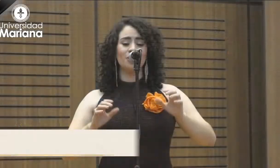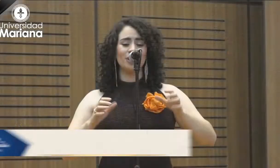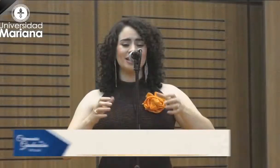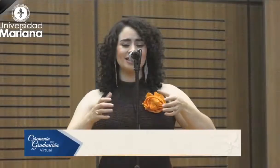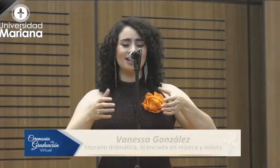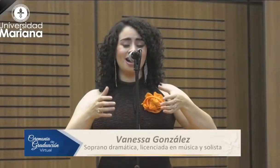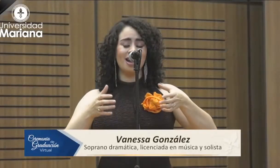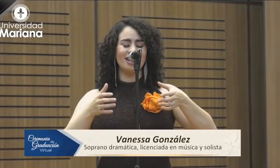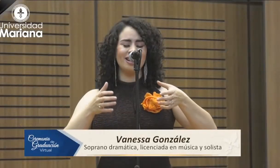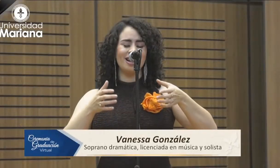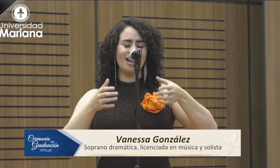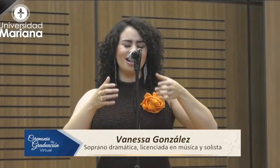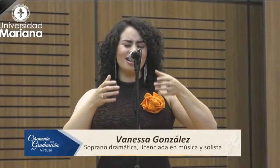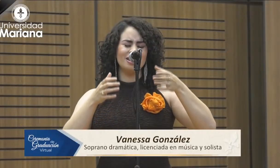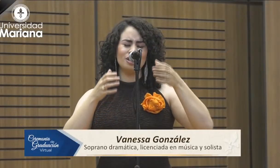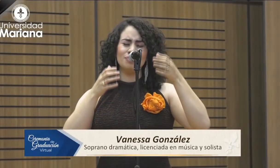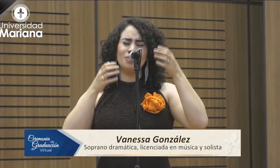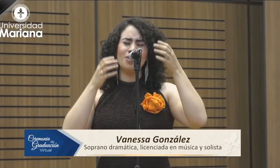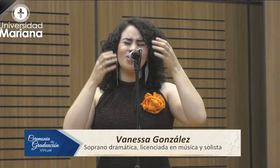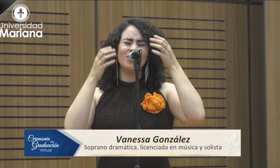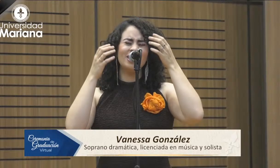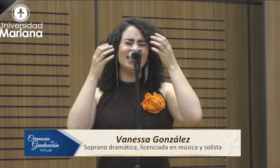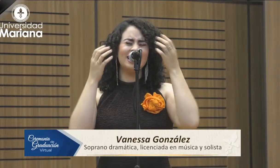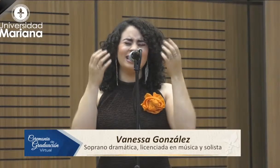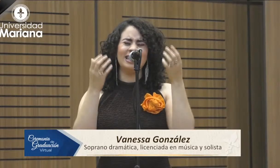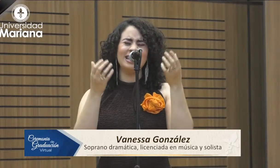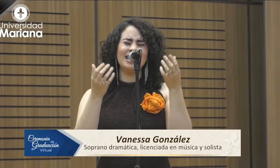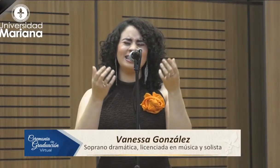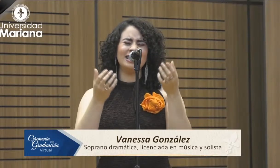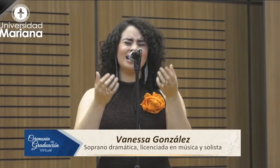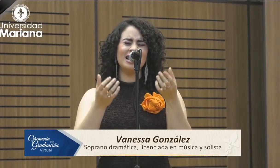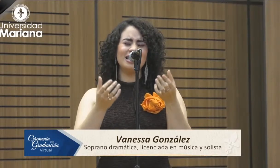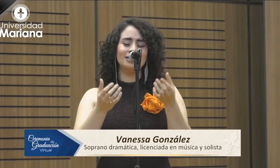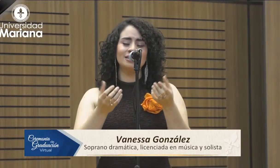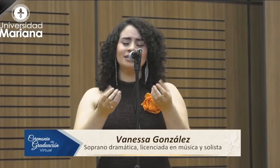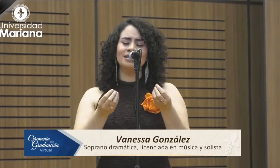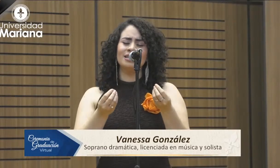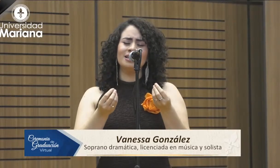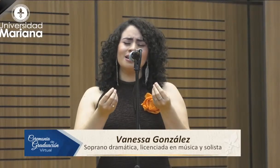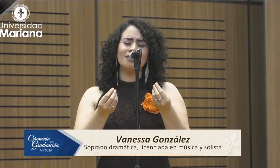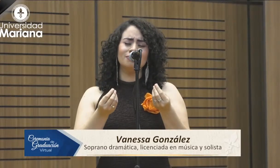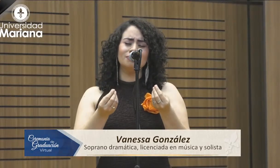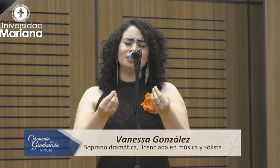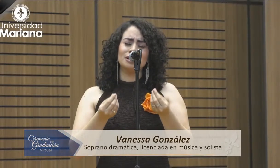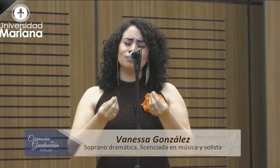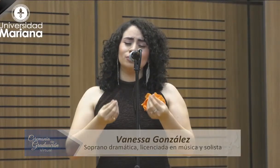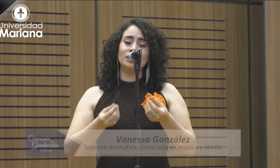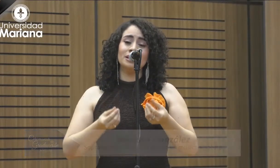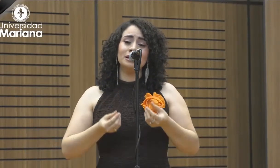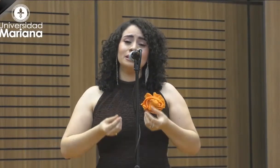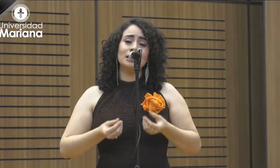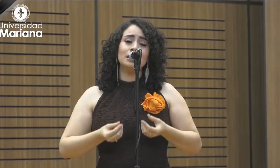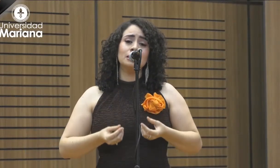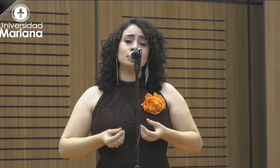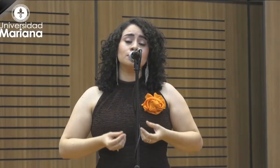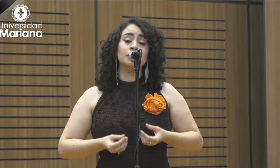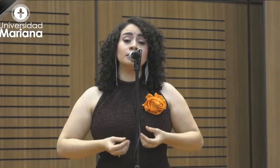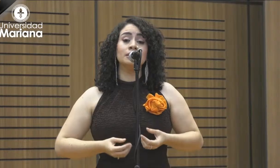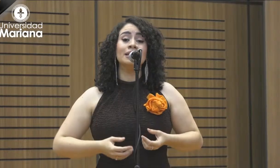entre rocas sales, molinerita, la más